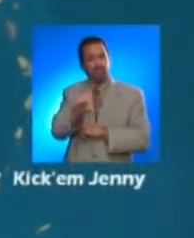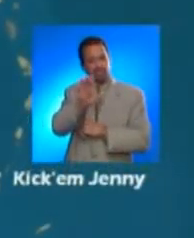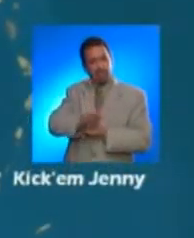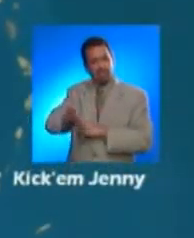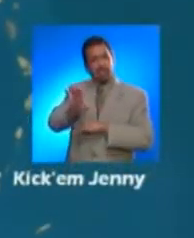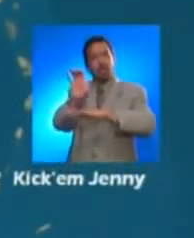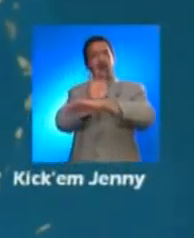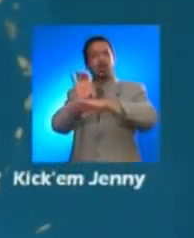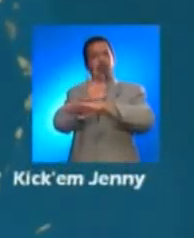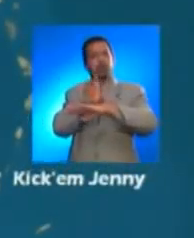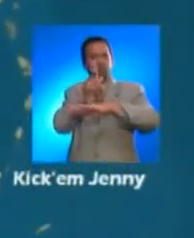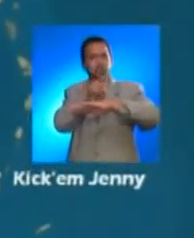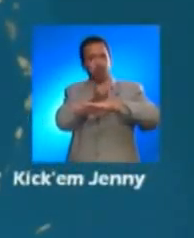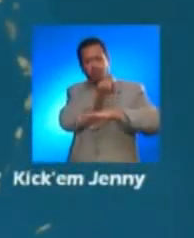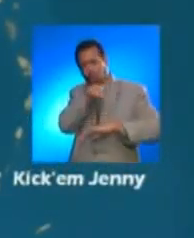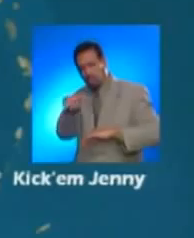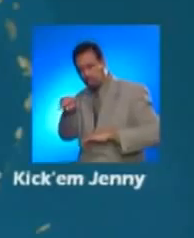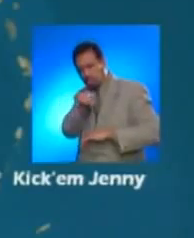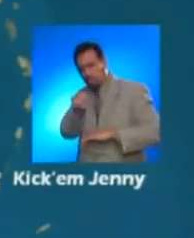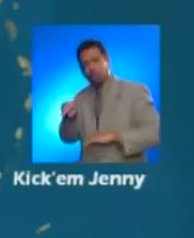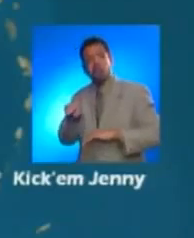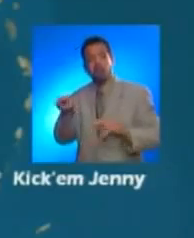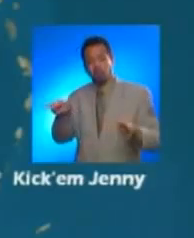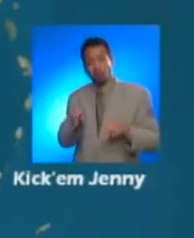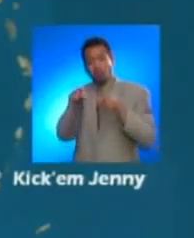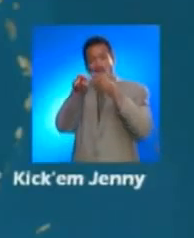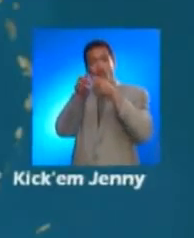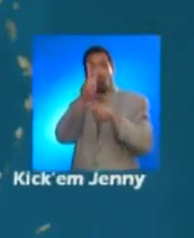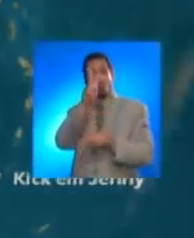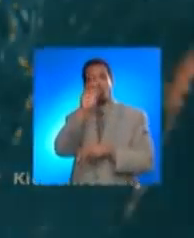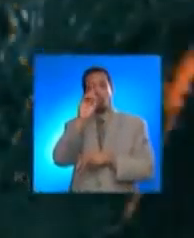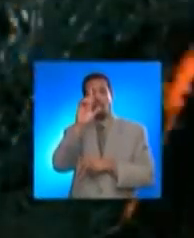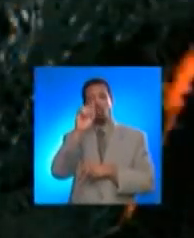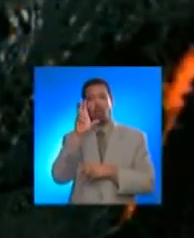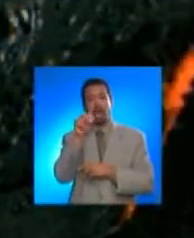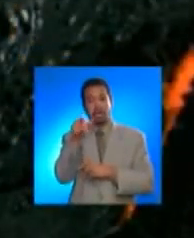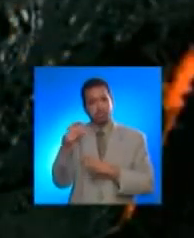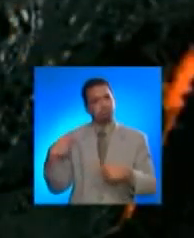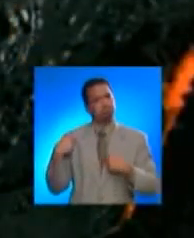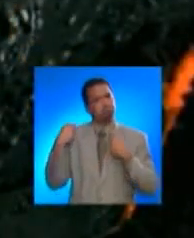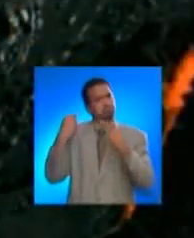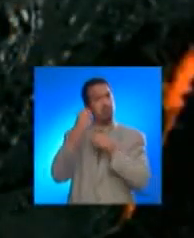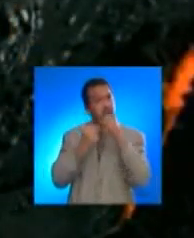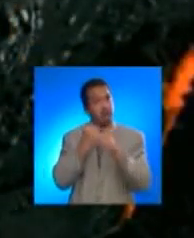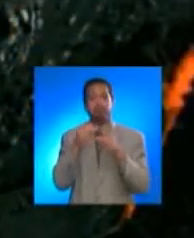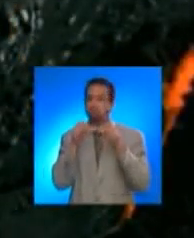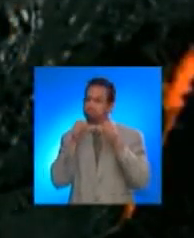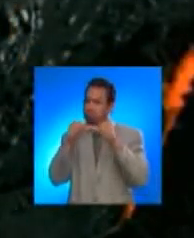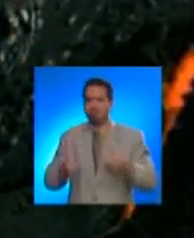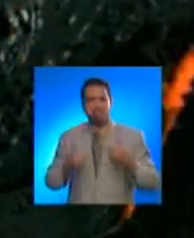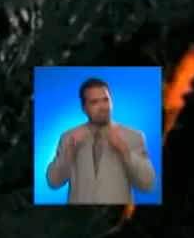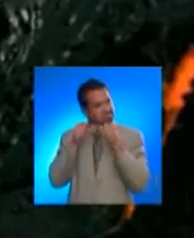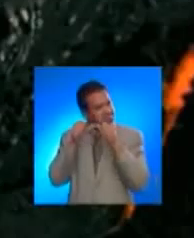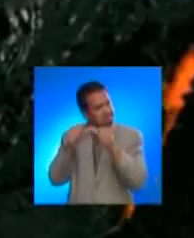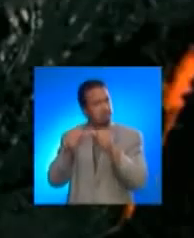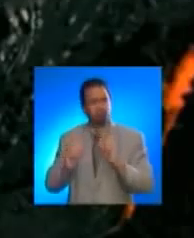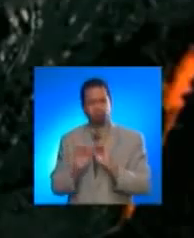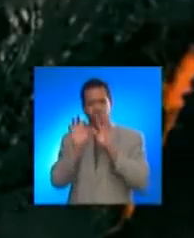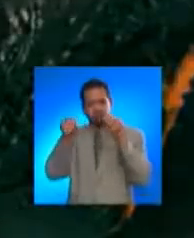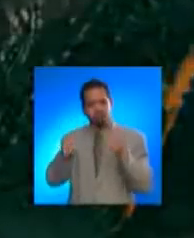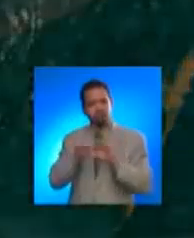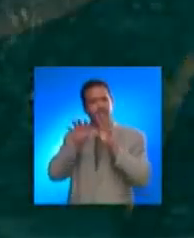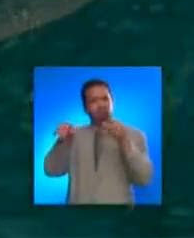a 227 pies a lo largo de toda la costa norte de Puerto Rico. Además, existe el riesgo